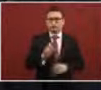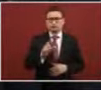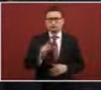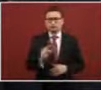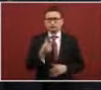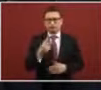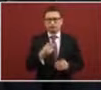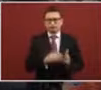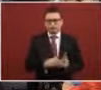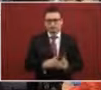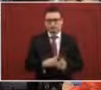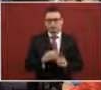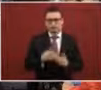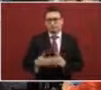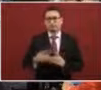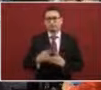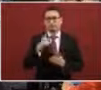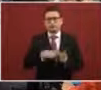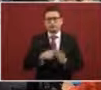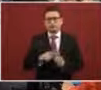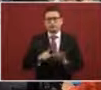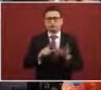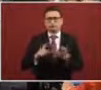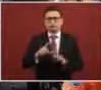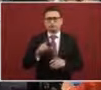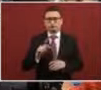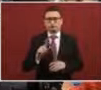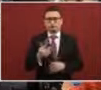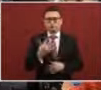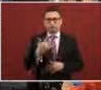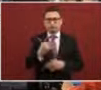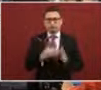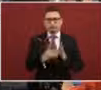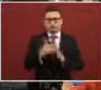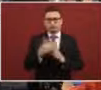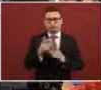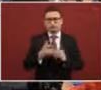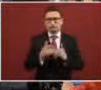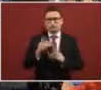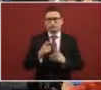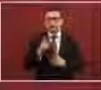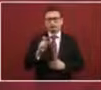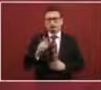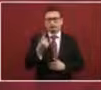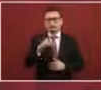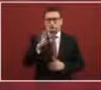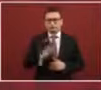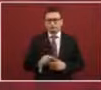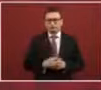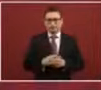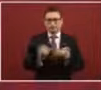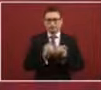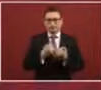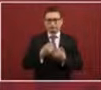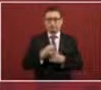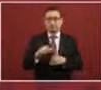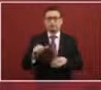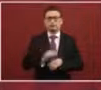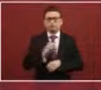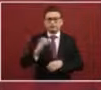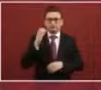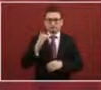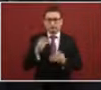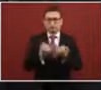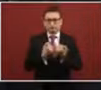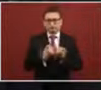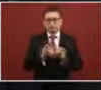1.472.000 pesos, se vendió en 1.775.000, un sobreprecio de 21%. También la camioneta Ford Shelby,